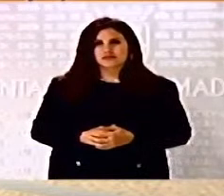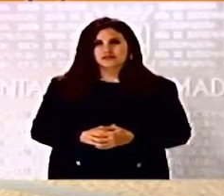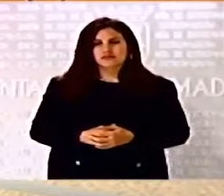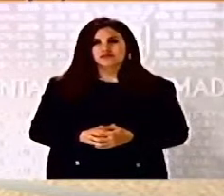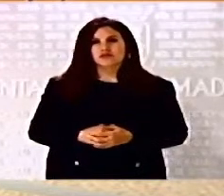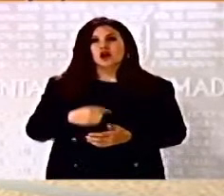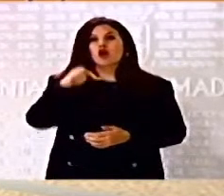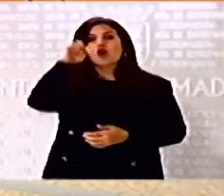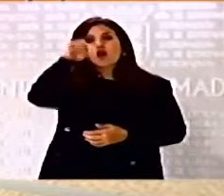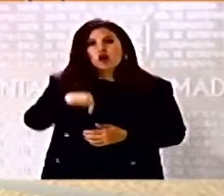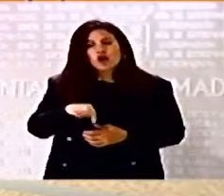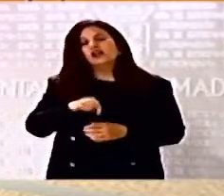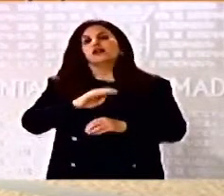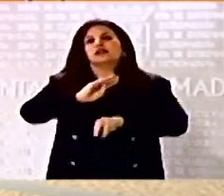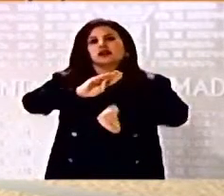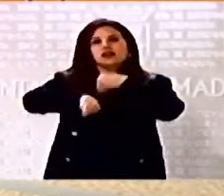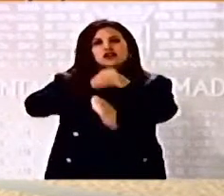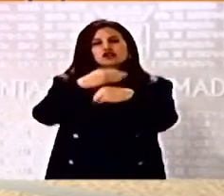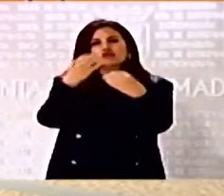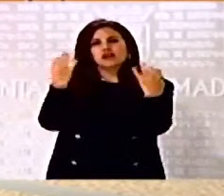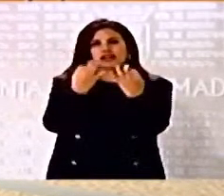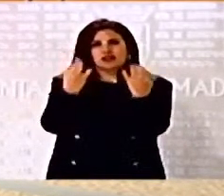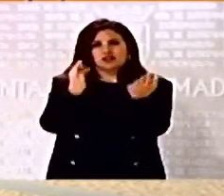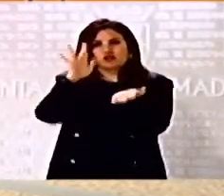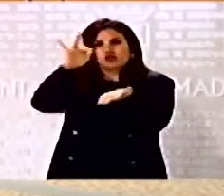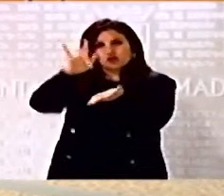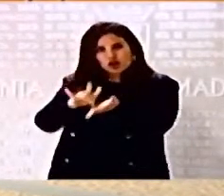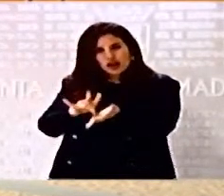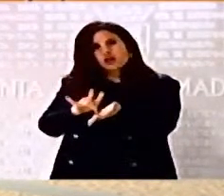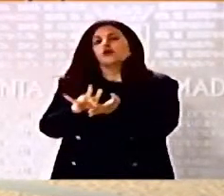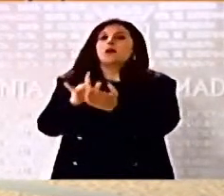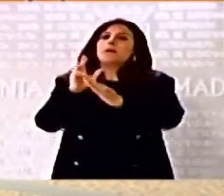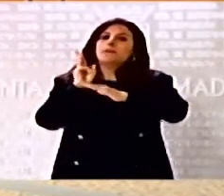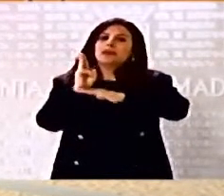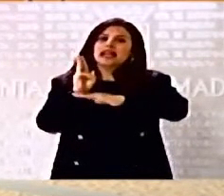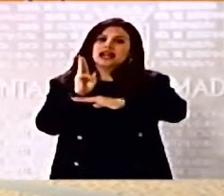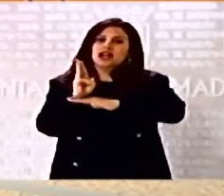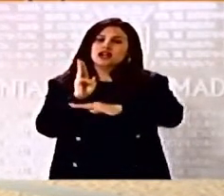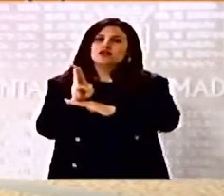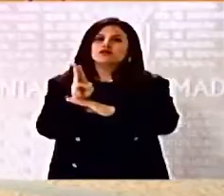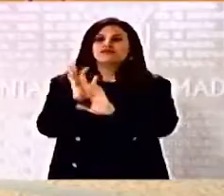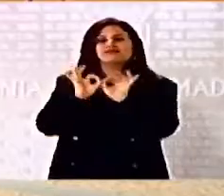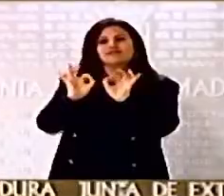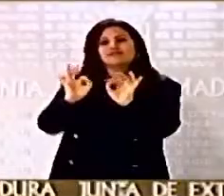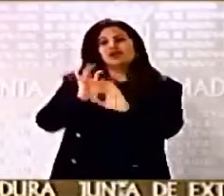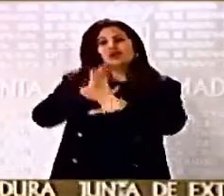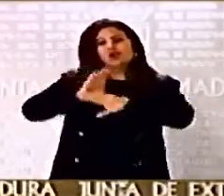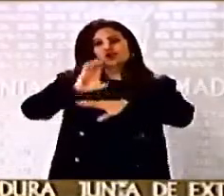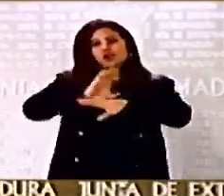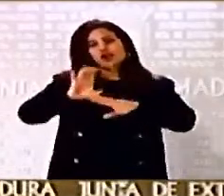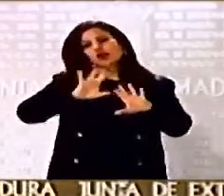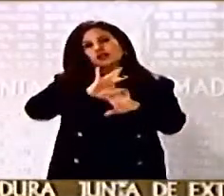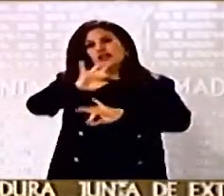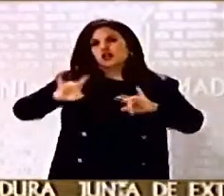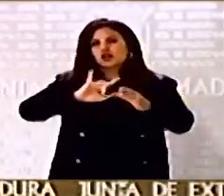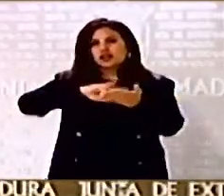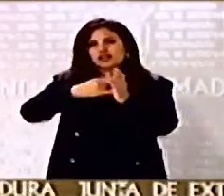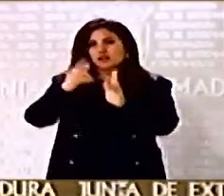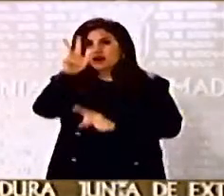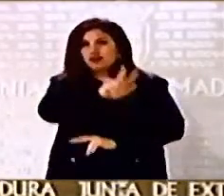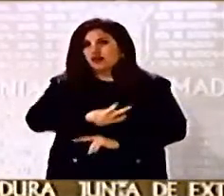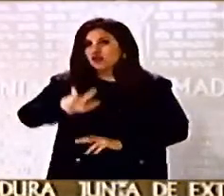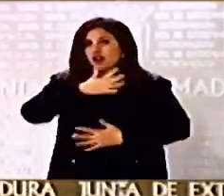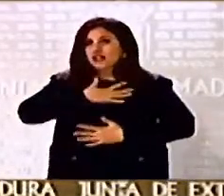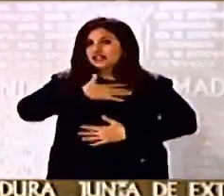Hoy se han celebrado pleno del Consejo Interterritorial del Sistema Nacional de Salud y